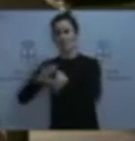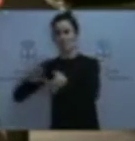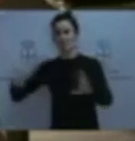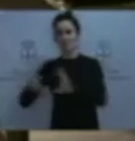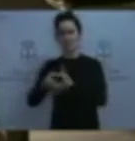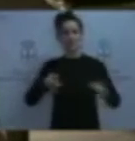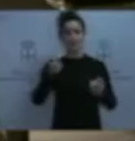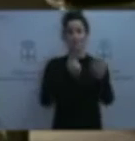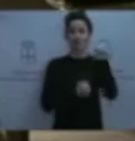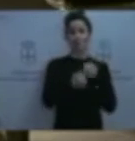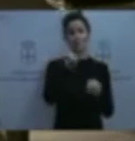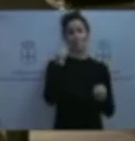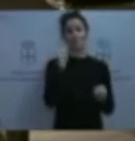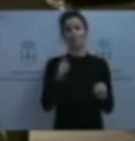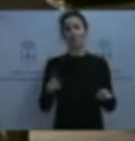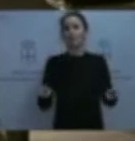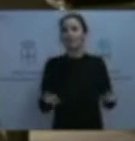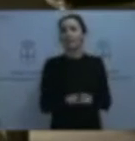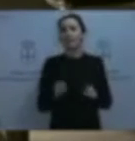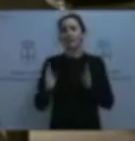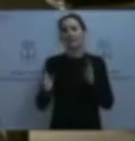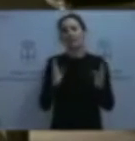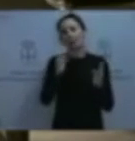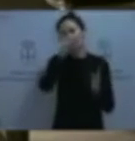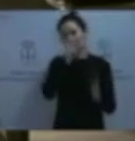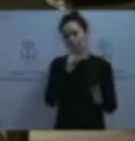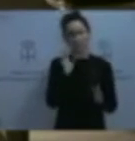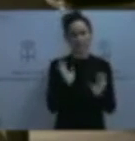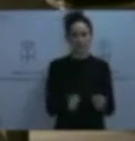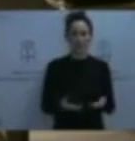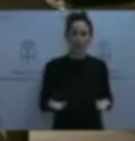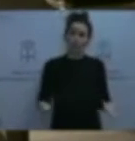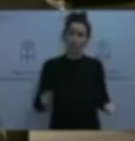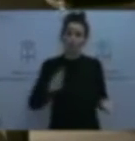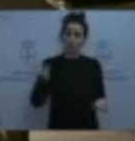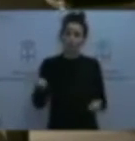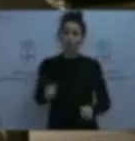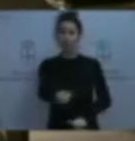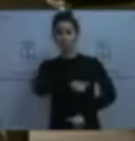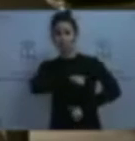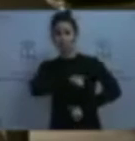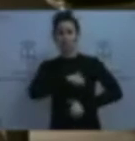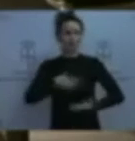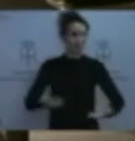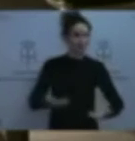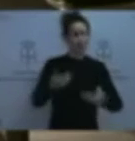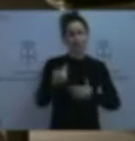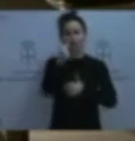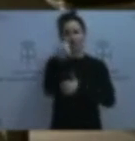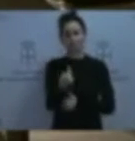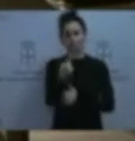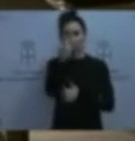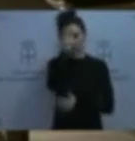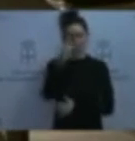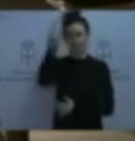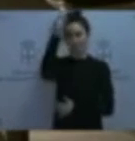sufrir poco más o menos que como en las estaciones del año, y por otro lado estaba el desempleo, que de alguna manera se había impuesto la idea de